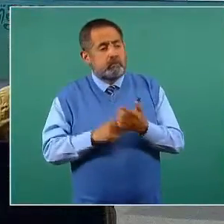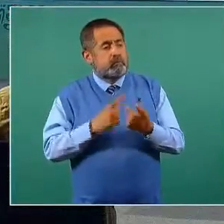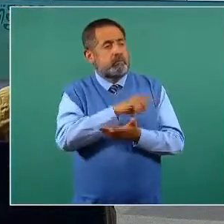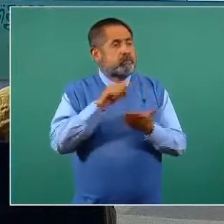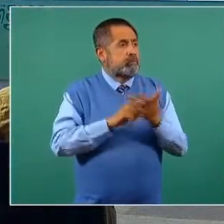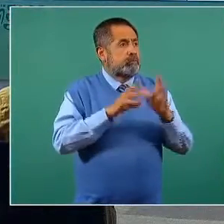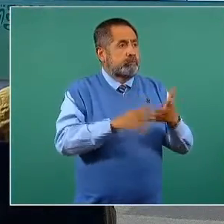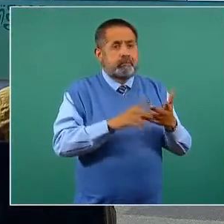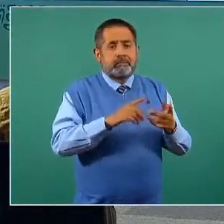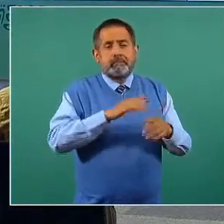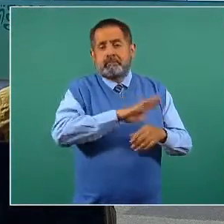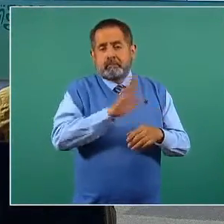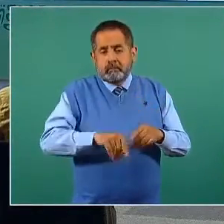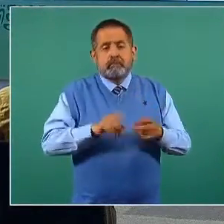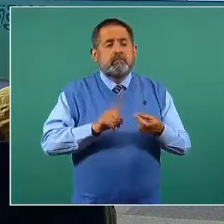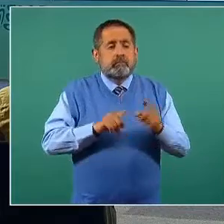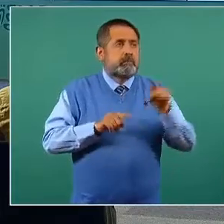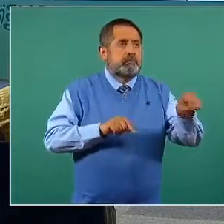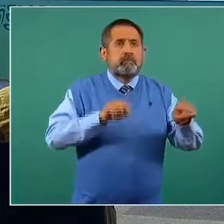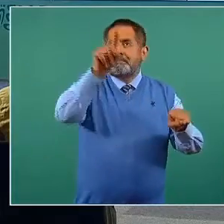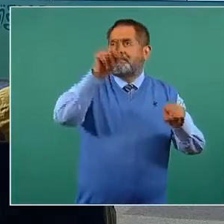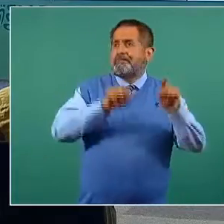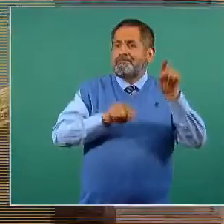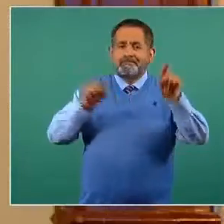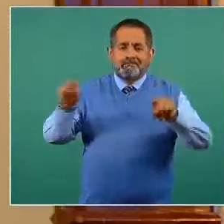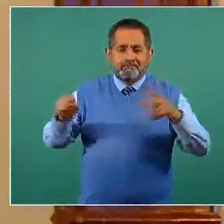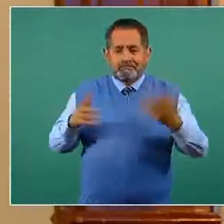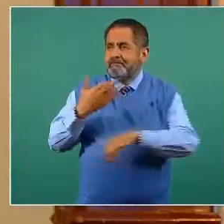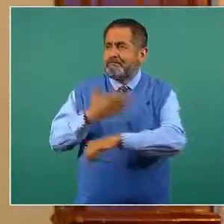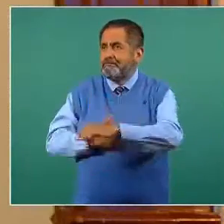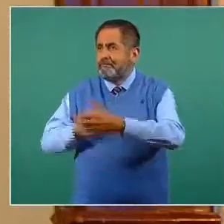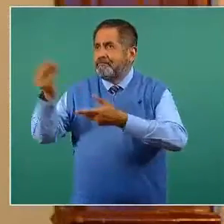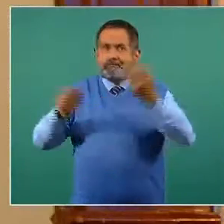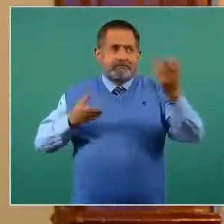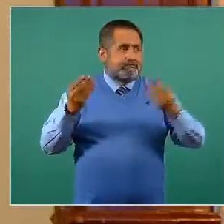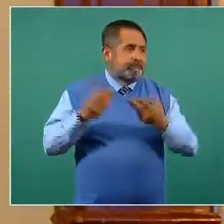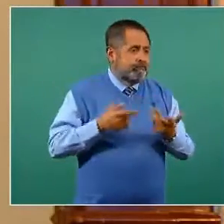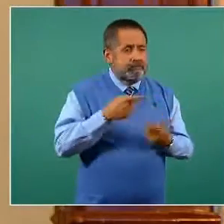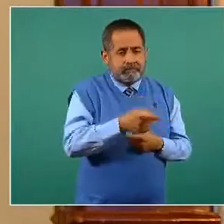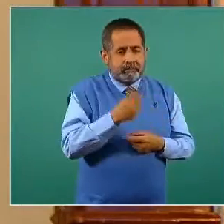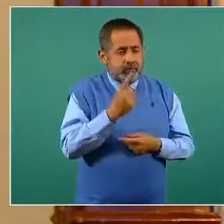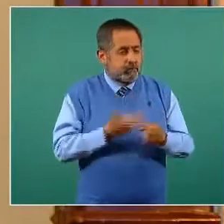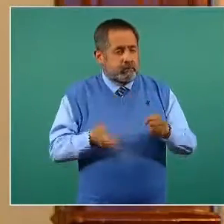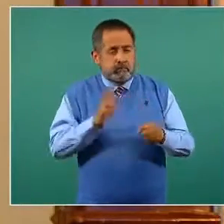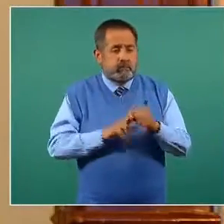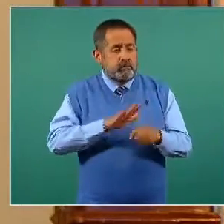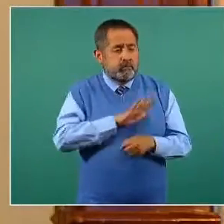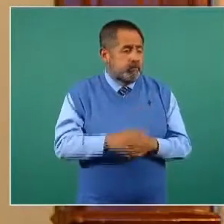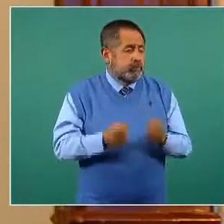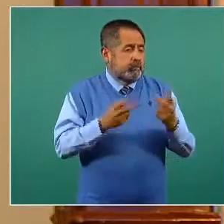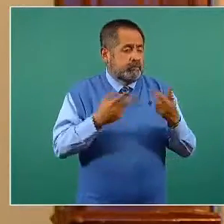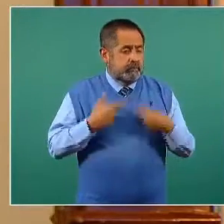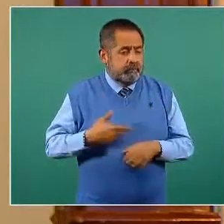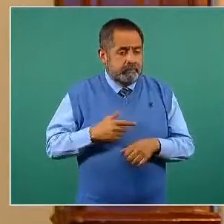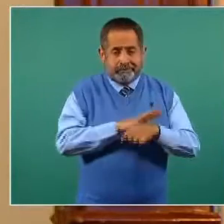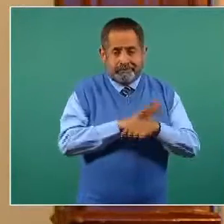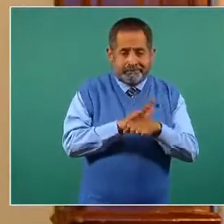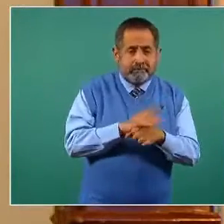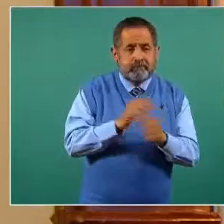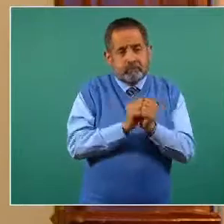unidad médica, y esto lo reiteramos y lo hemos comentado siempre, no por la COVID-19, esto es una situación que en función de la